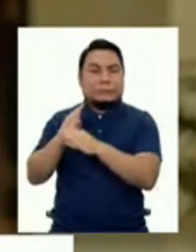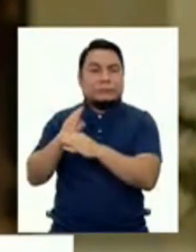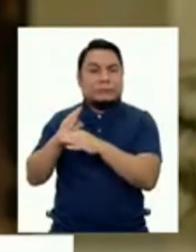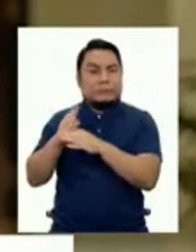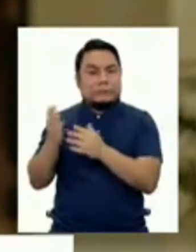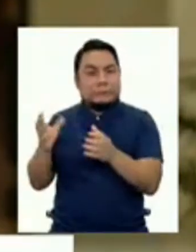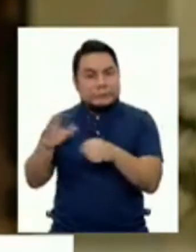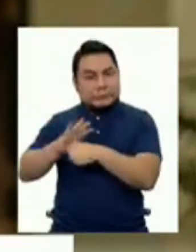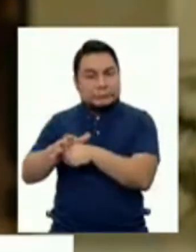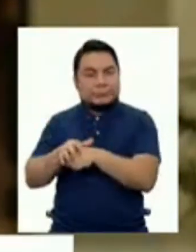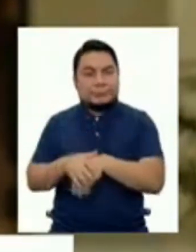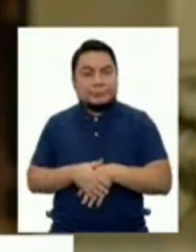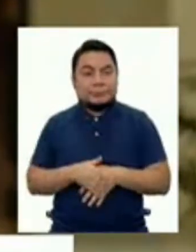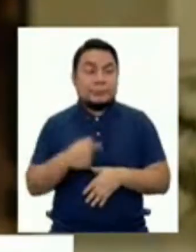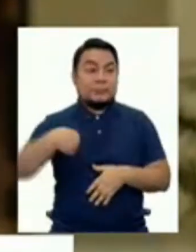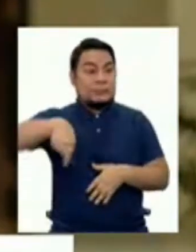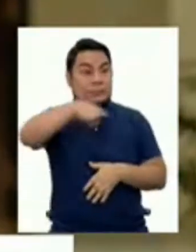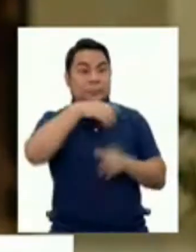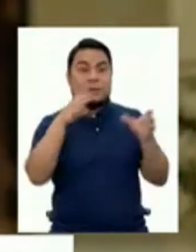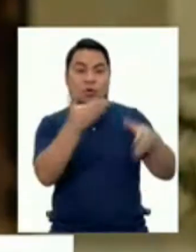gobierno qué tiene que hacer?